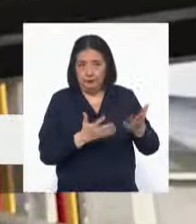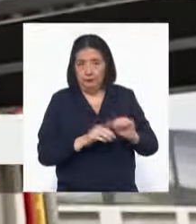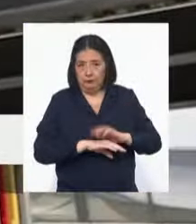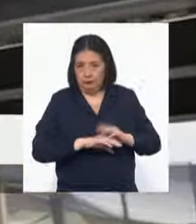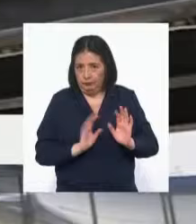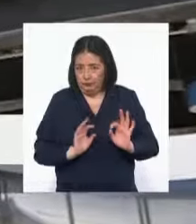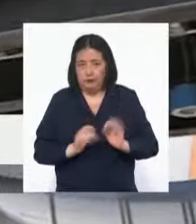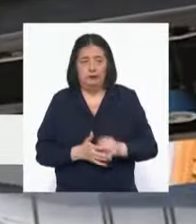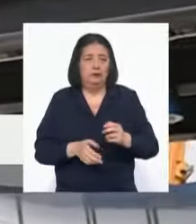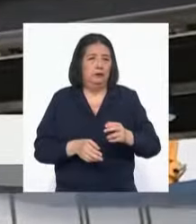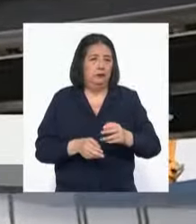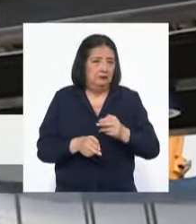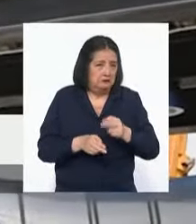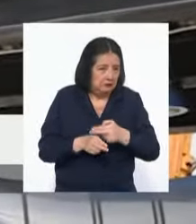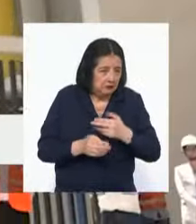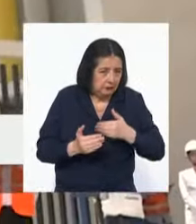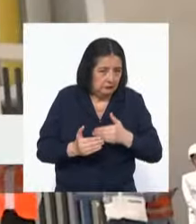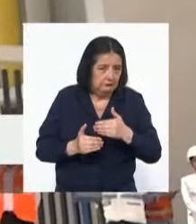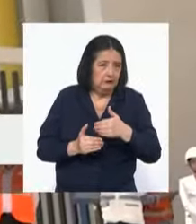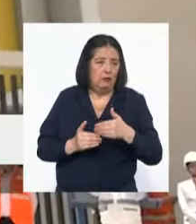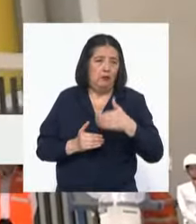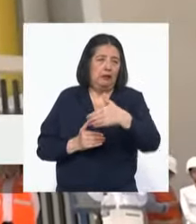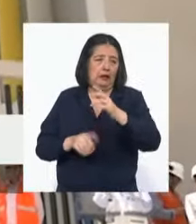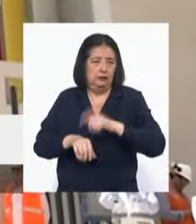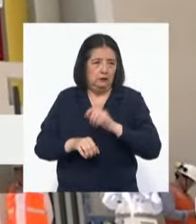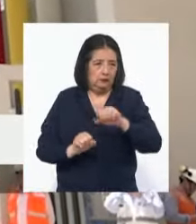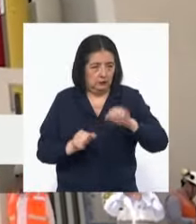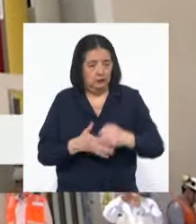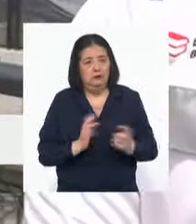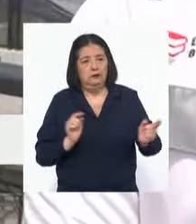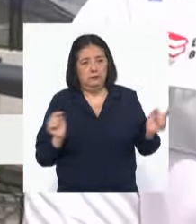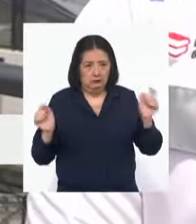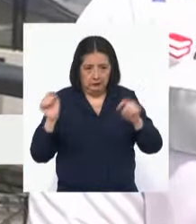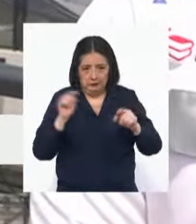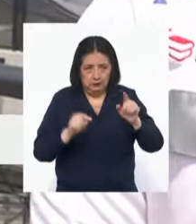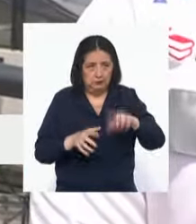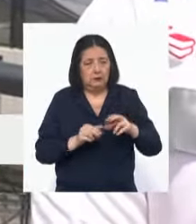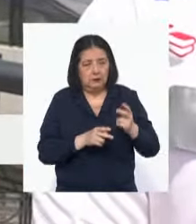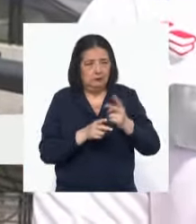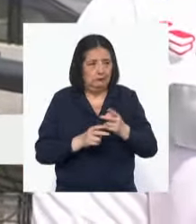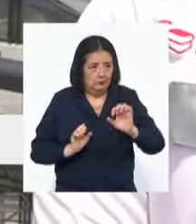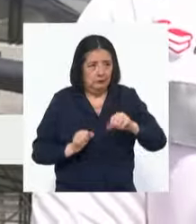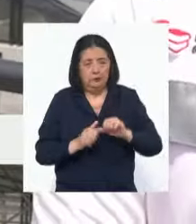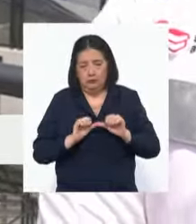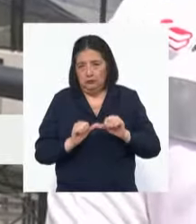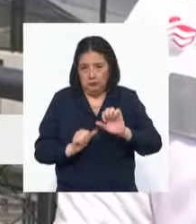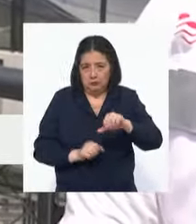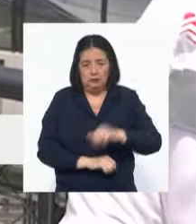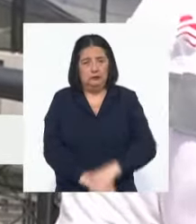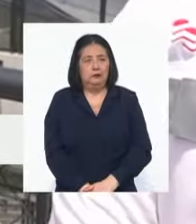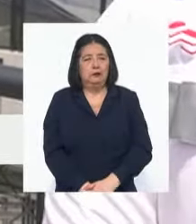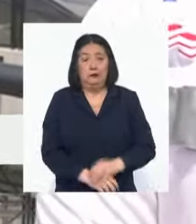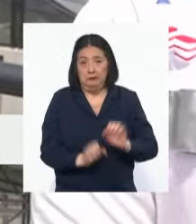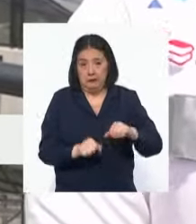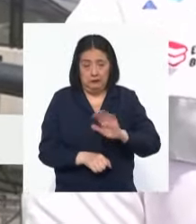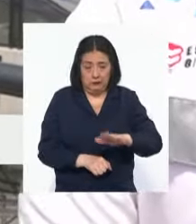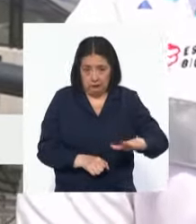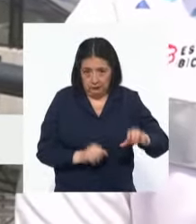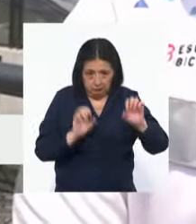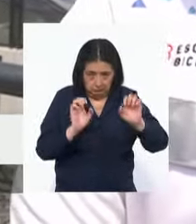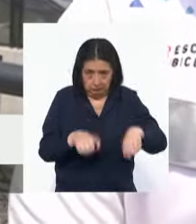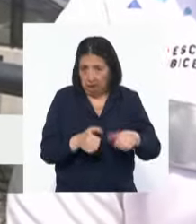plan de mediano, corto y largo plazo, sino que además tengamos intervenciones sostenibles y sostenidas, ¿no? De manera que nuestros niños